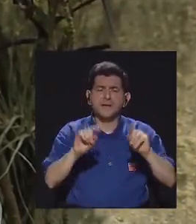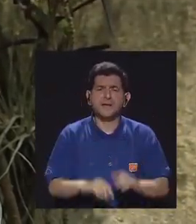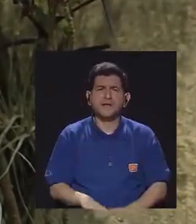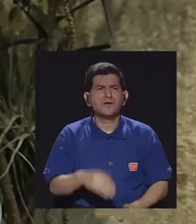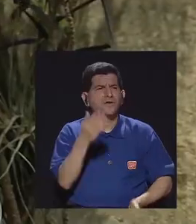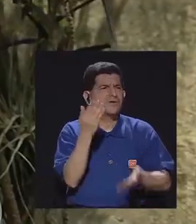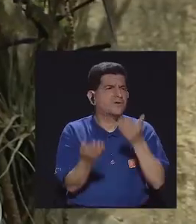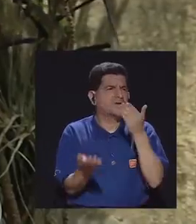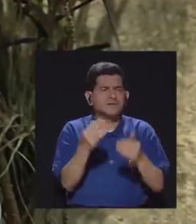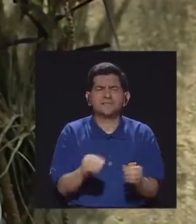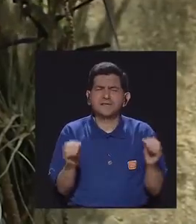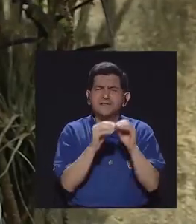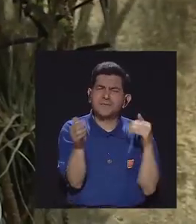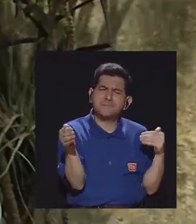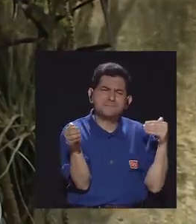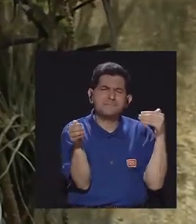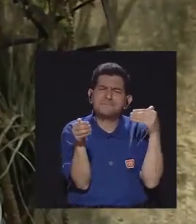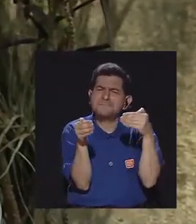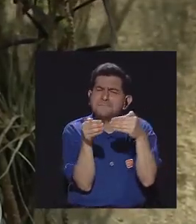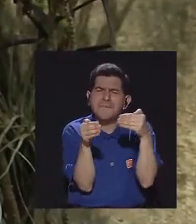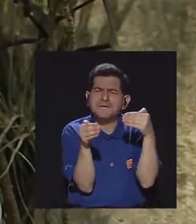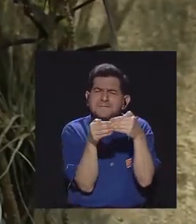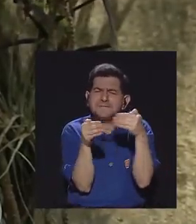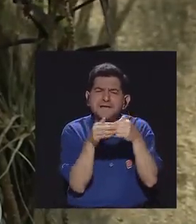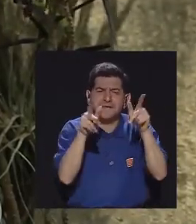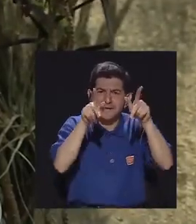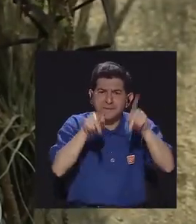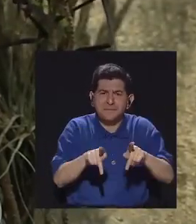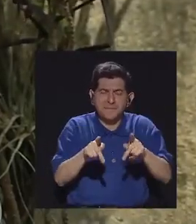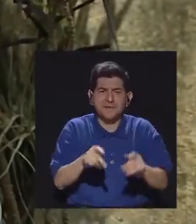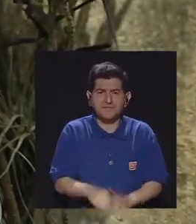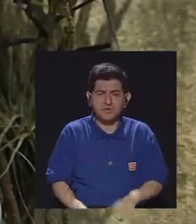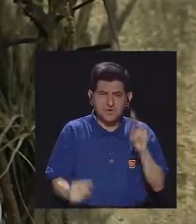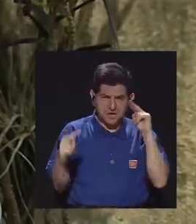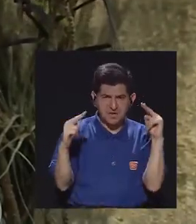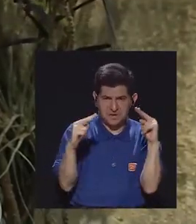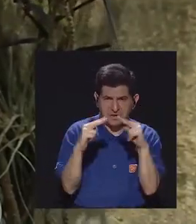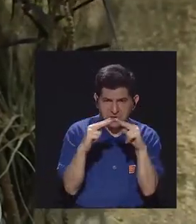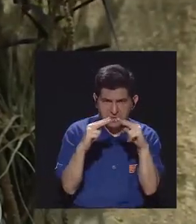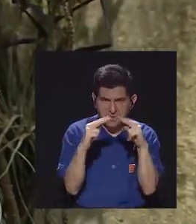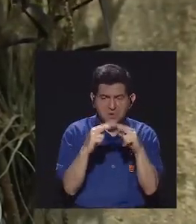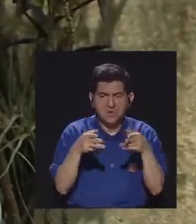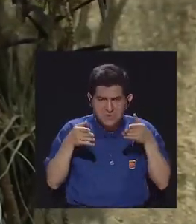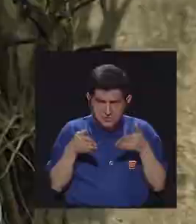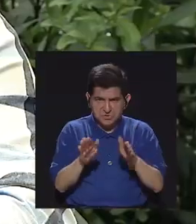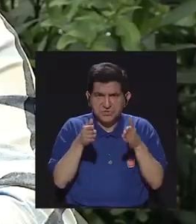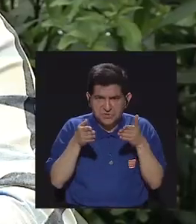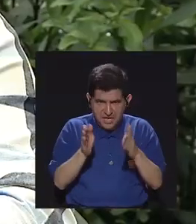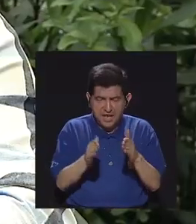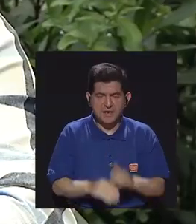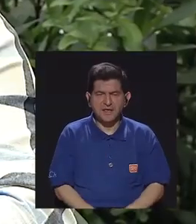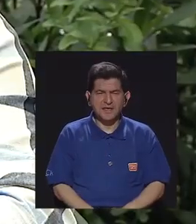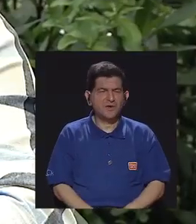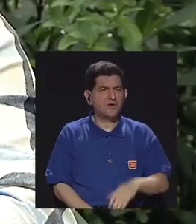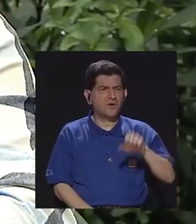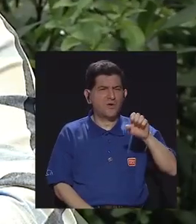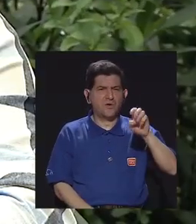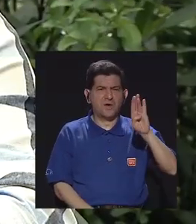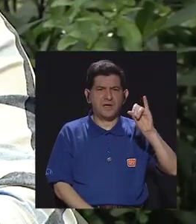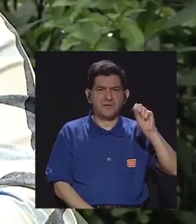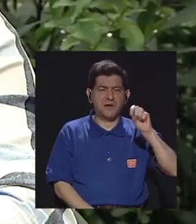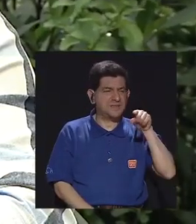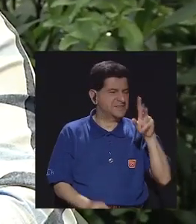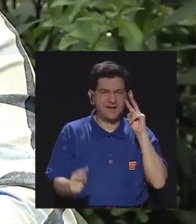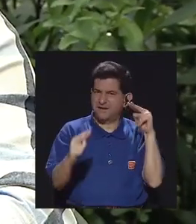lo más cercano, lo más próximo, la persona que tal vez conoce un poquito más al hijo, ¿verdad?, que ir a un EVAIS, que nadie lo